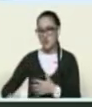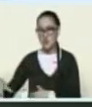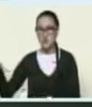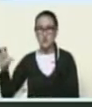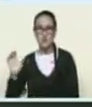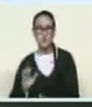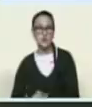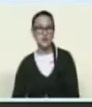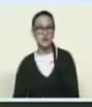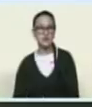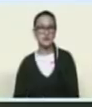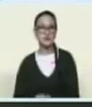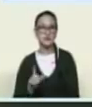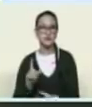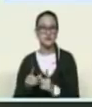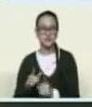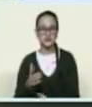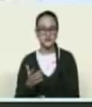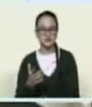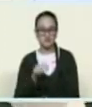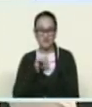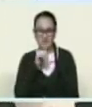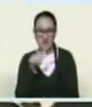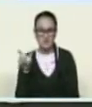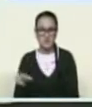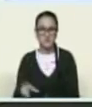su traición y en su incapacidad